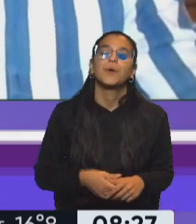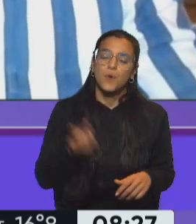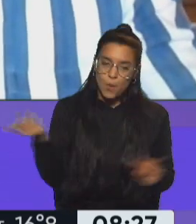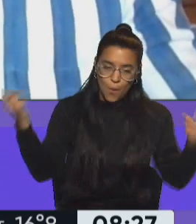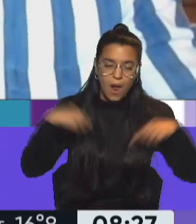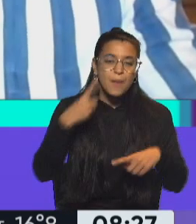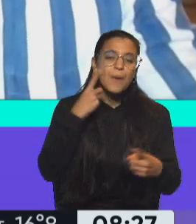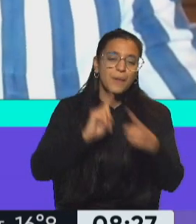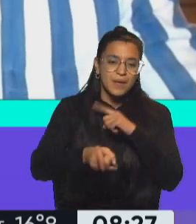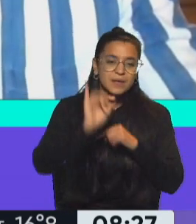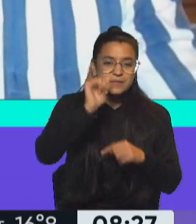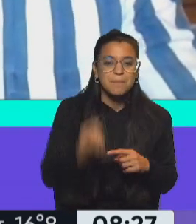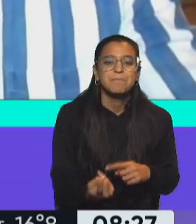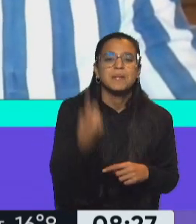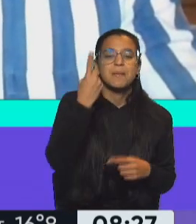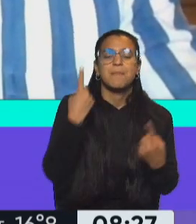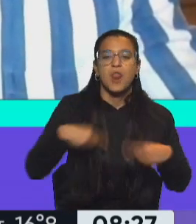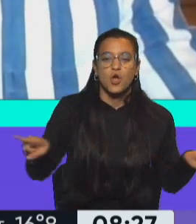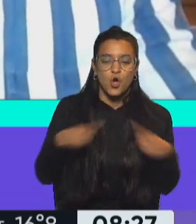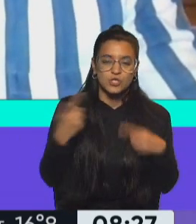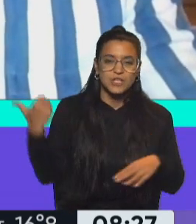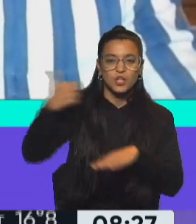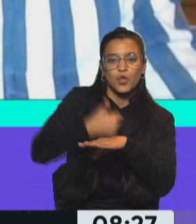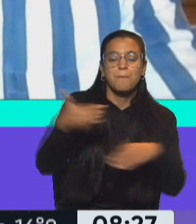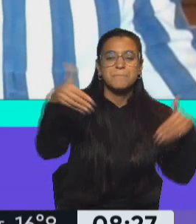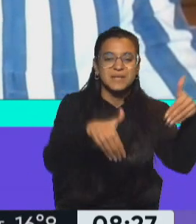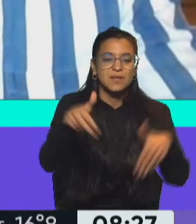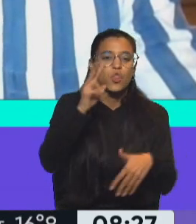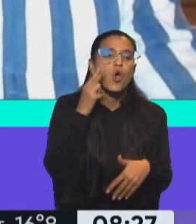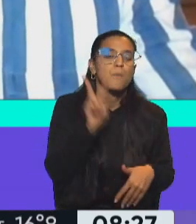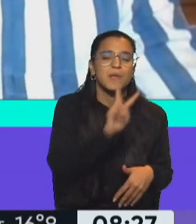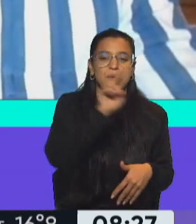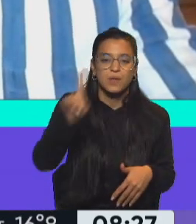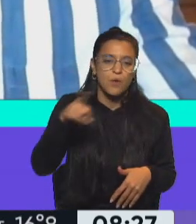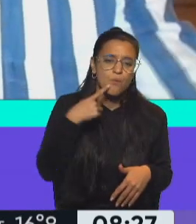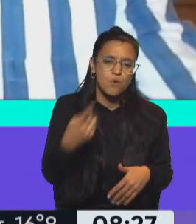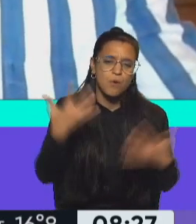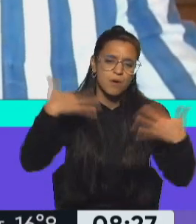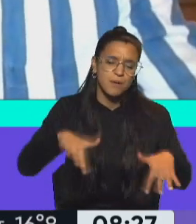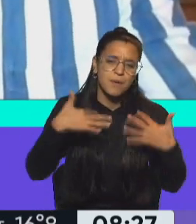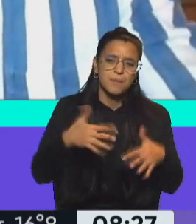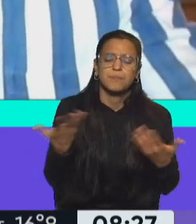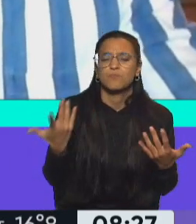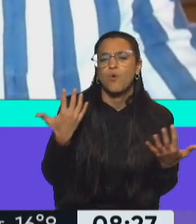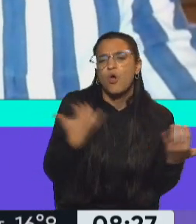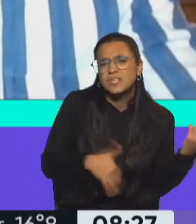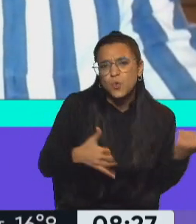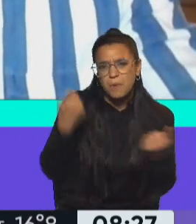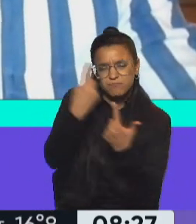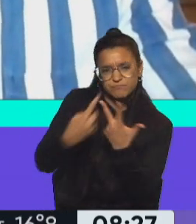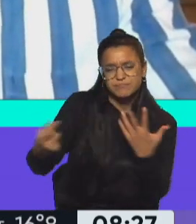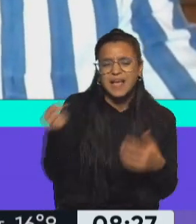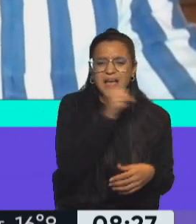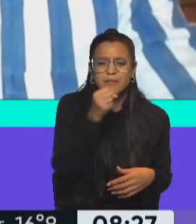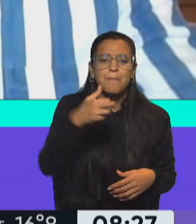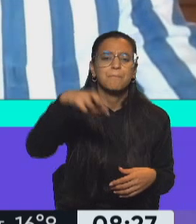Vuelve en vivo, sí, primer concierto presencial 2021 para un gran multiinstrumentista y cantante argentino